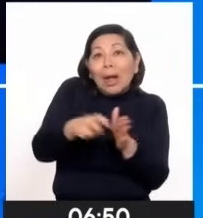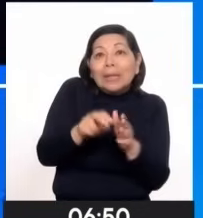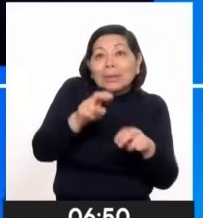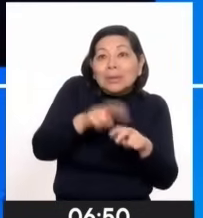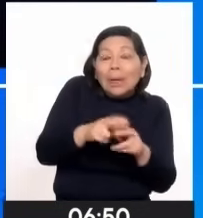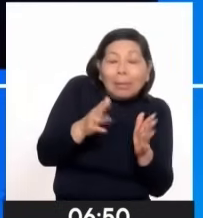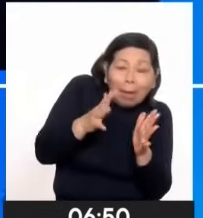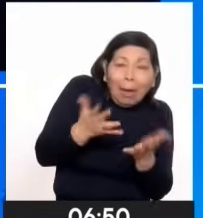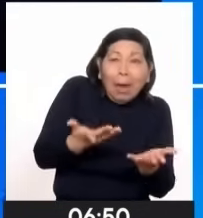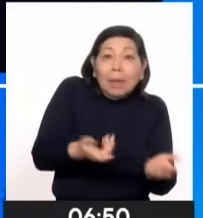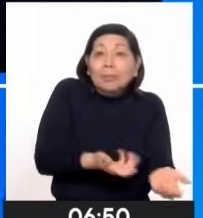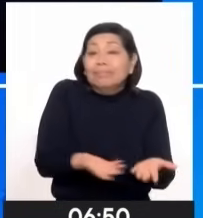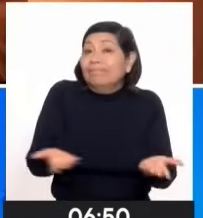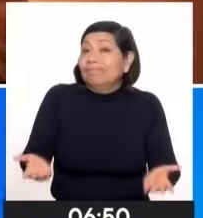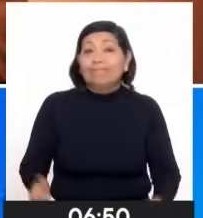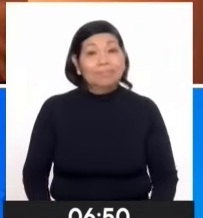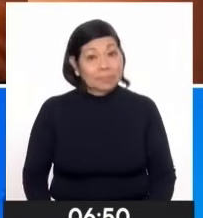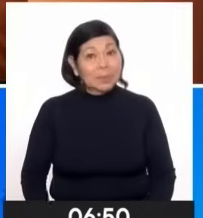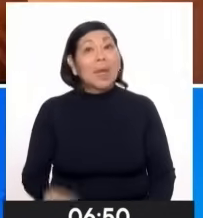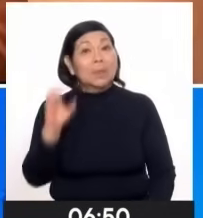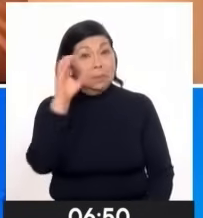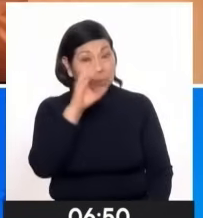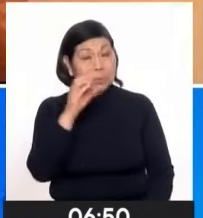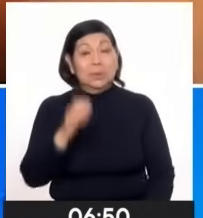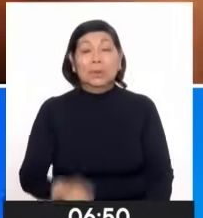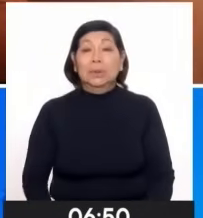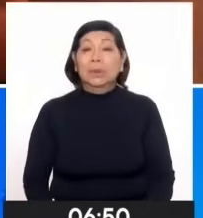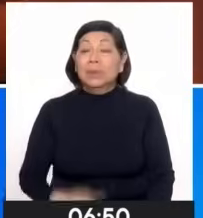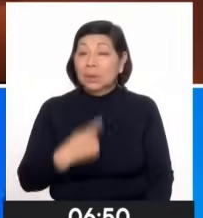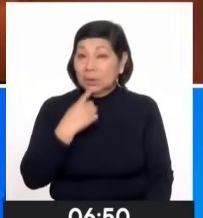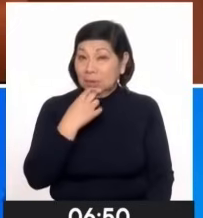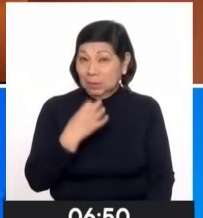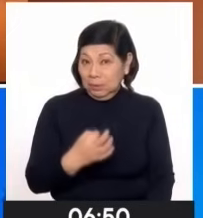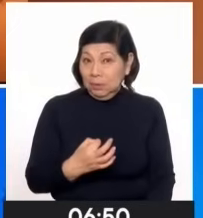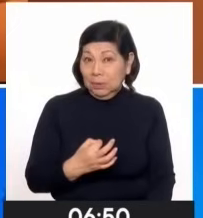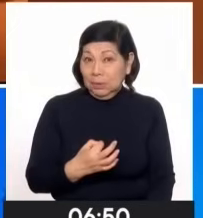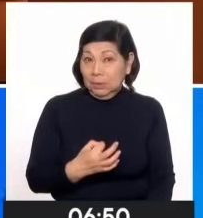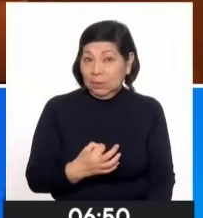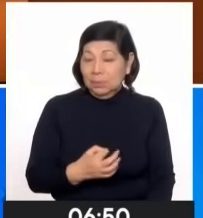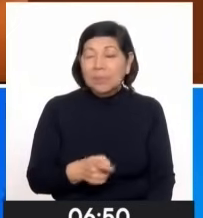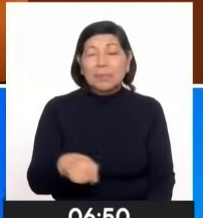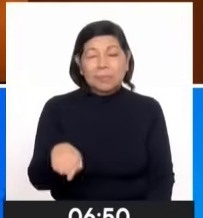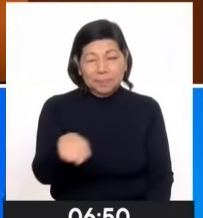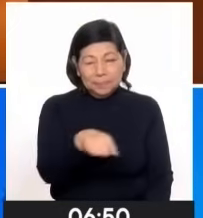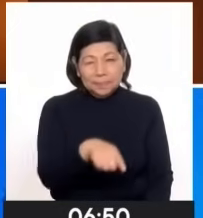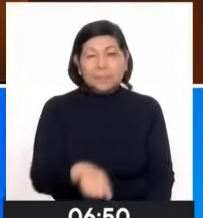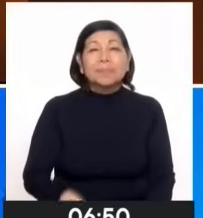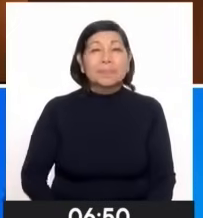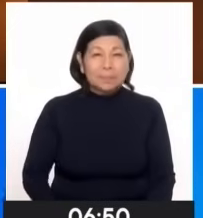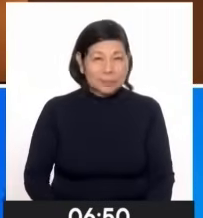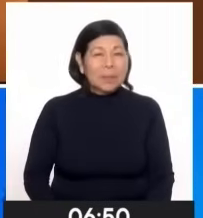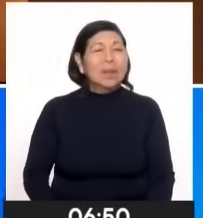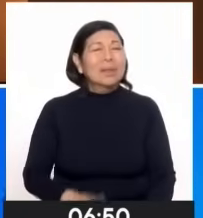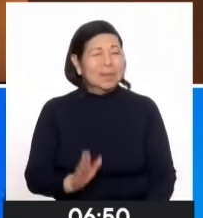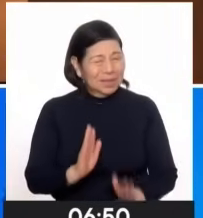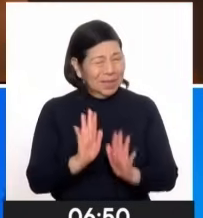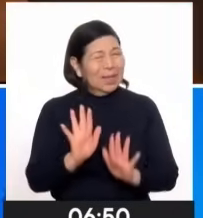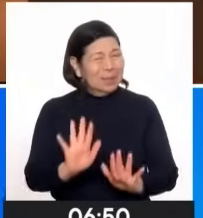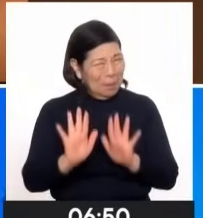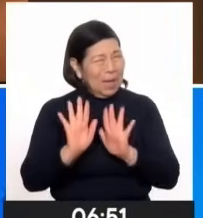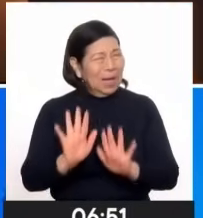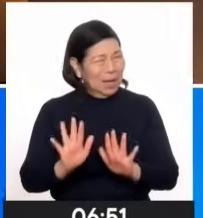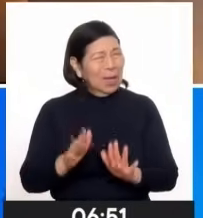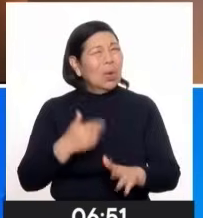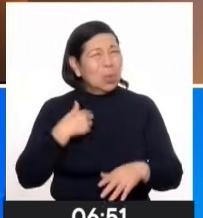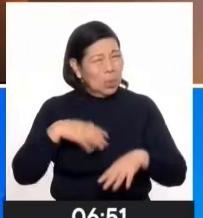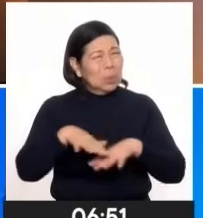investigaciones continuan efectivamente yo les aseguro y le doy la la plena seguridad de que este caso se va a resolver eh